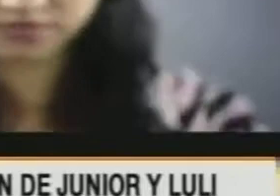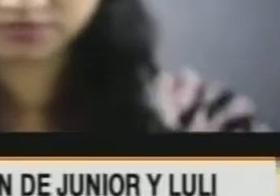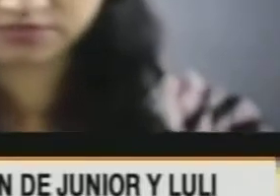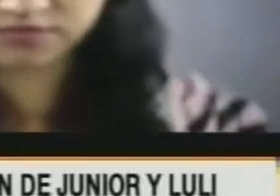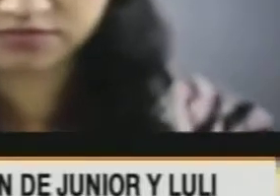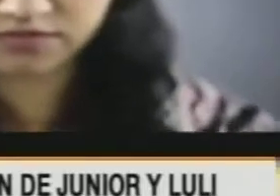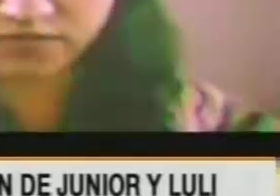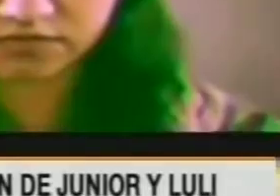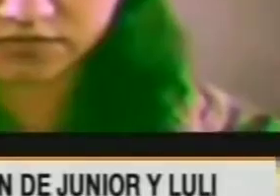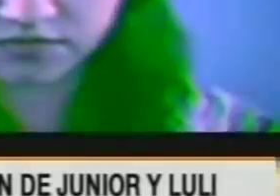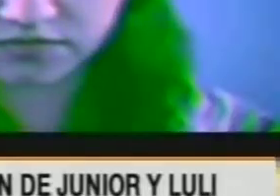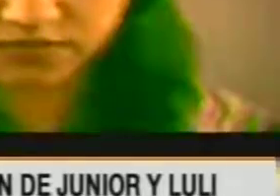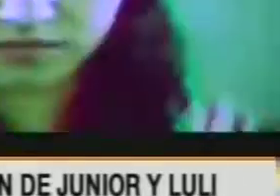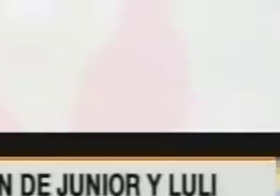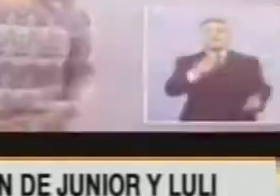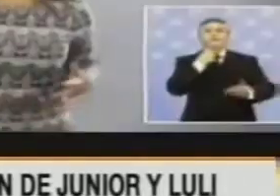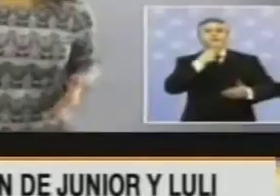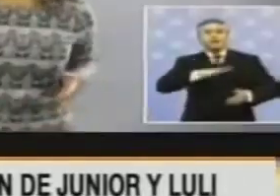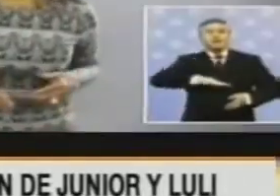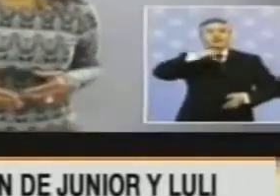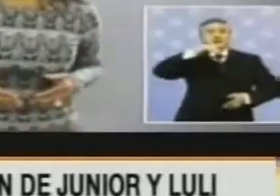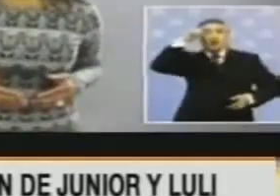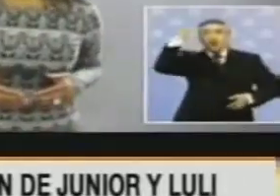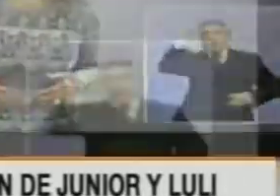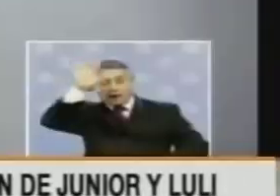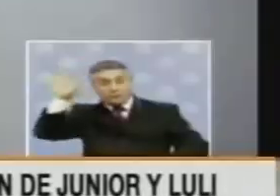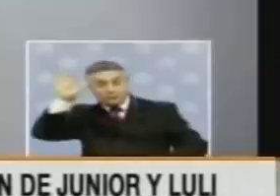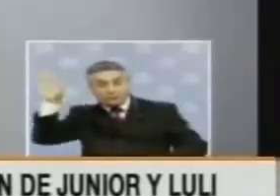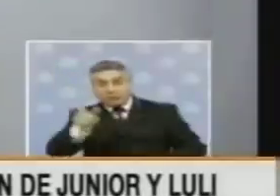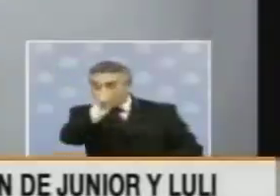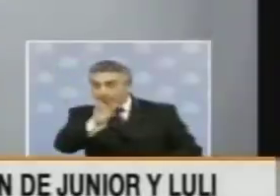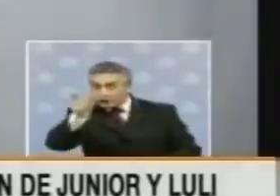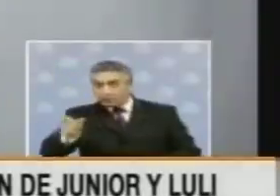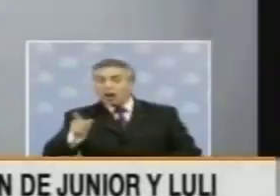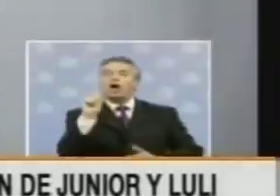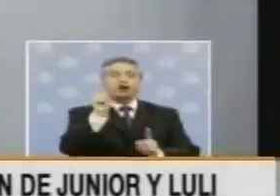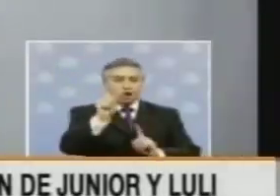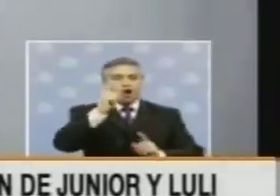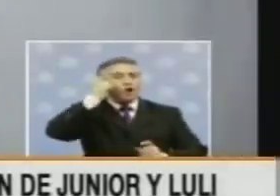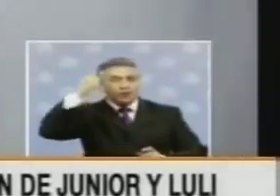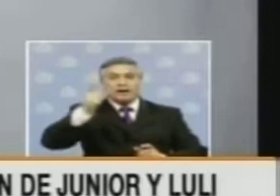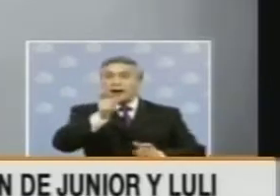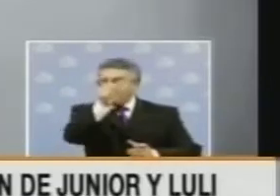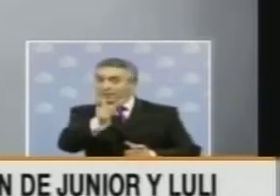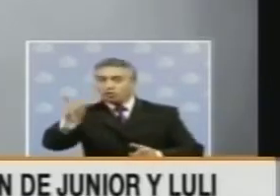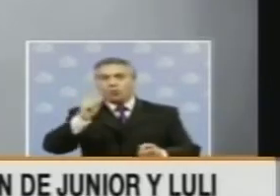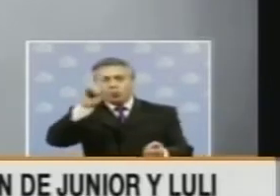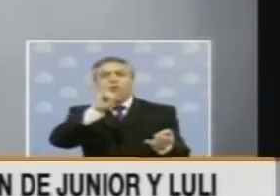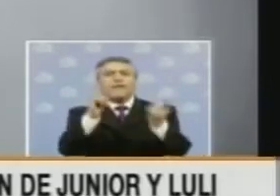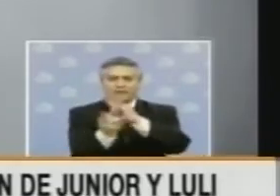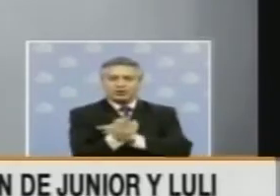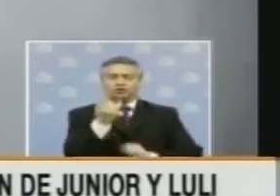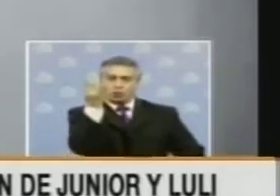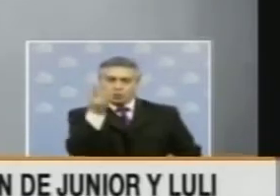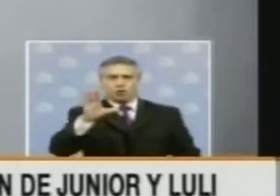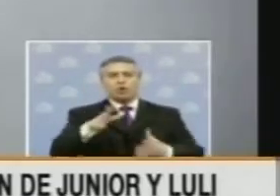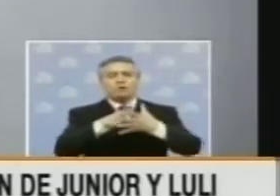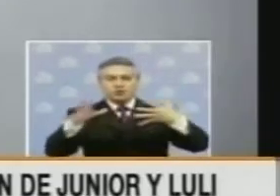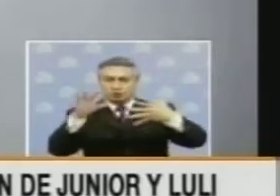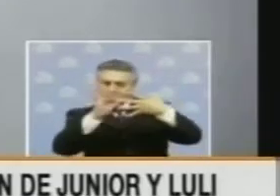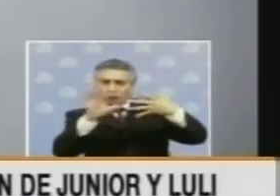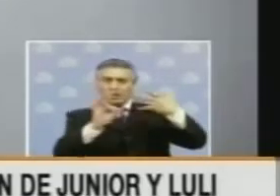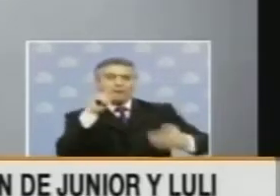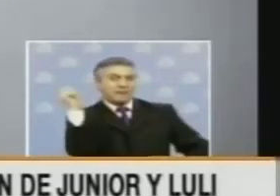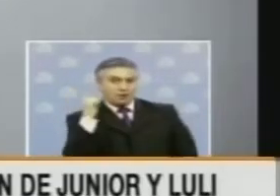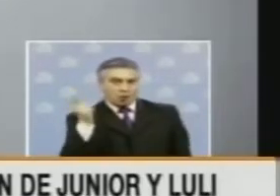Ellos ganan plata, son queridos, respetados por ser hueca en un caso, por ser flight en otro. Reconocidos incluso. Exacto, y juegan con